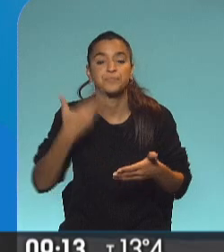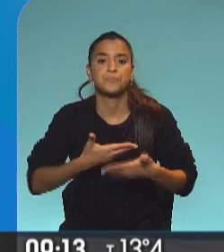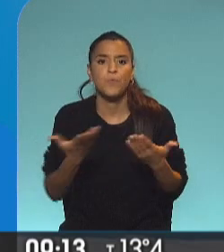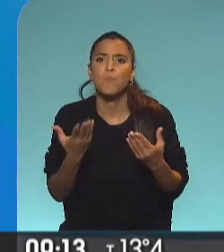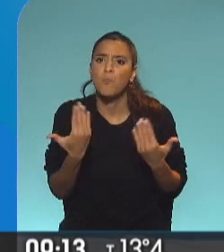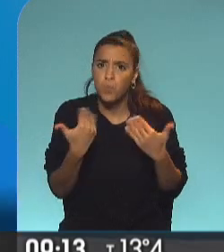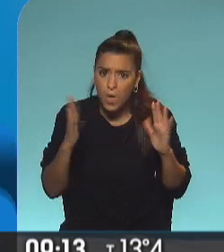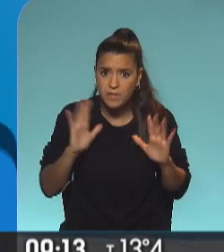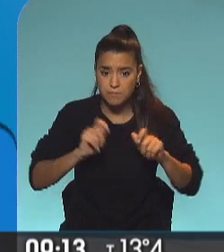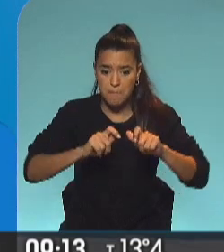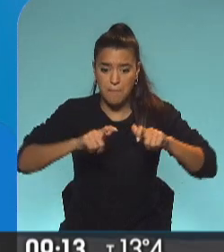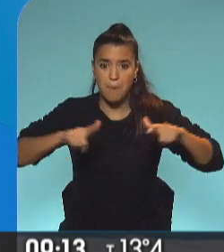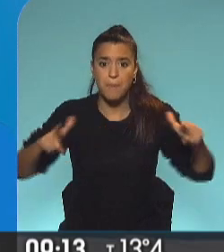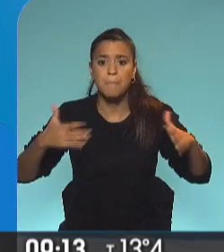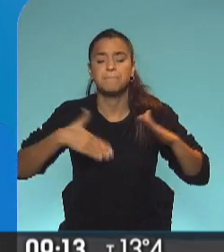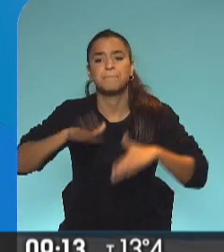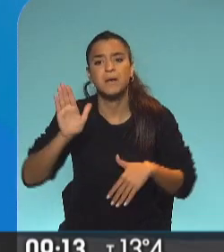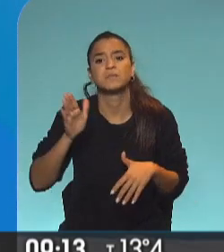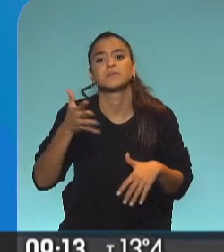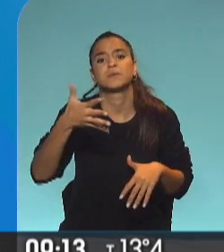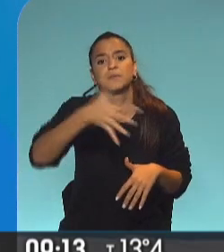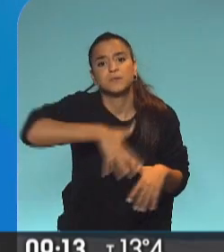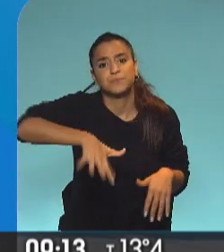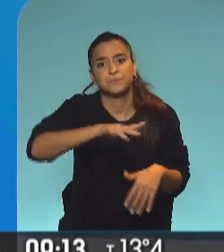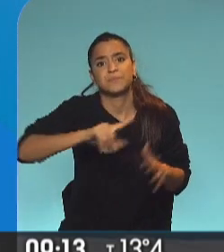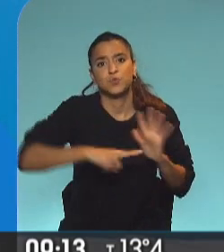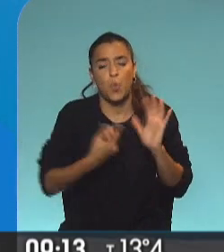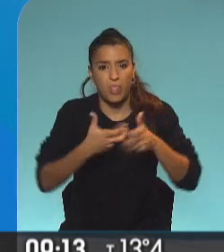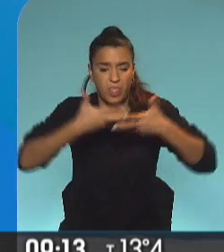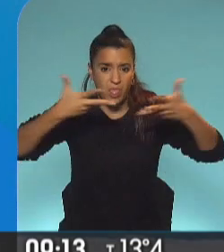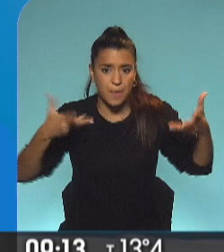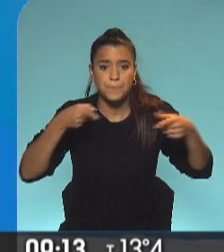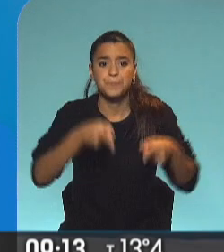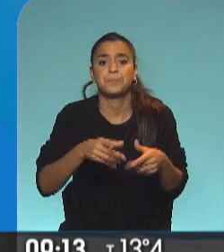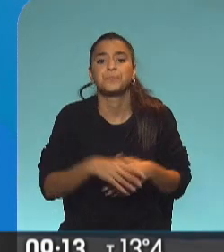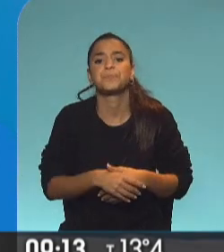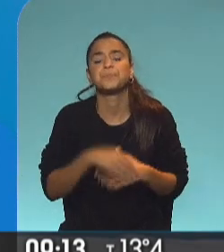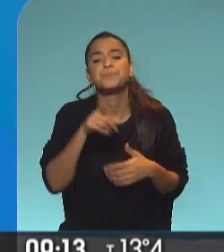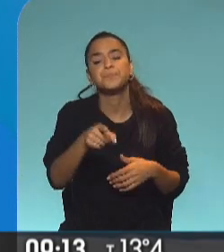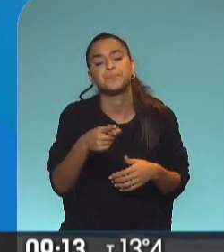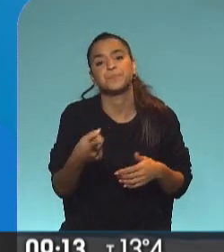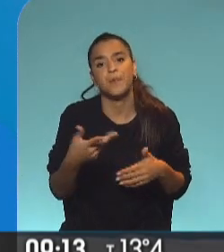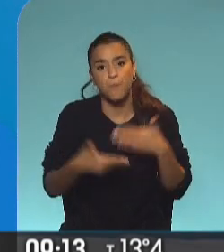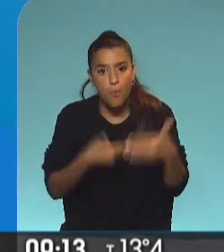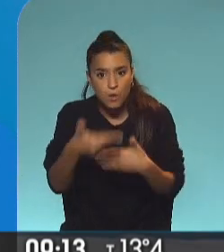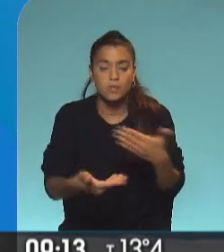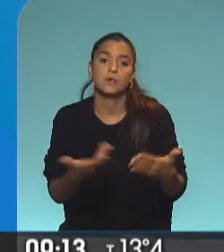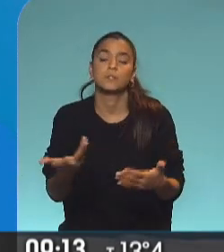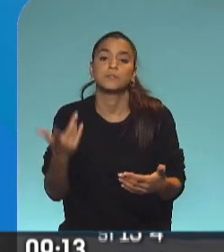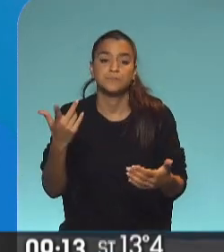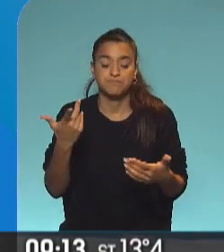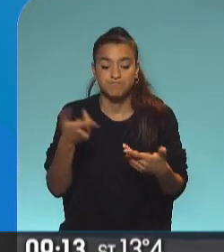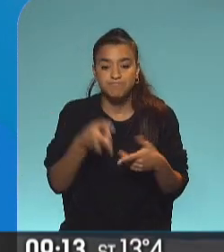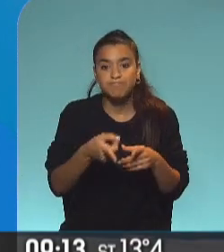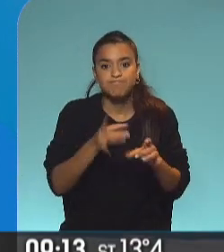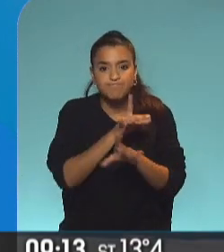muy posible que suceda, sobre todo en los grandes aglomerados urbanos, esa posibilidad de seguimiento epidemiológico de los